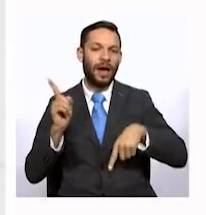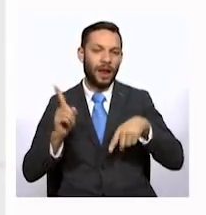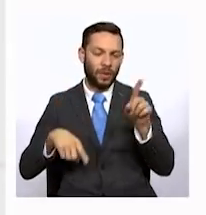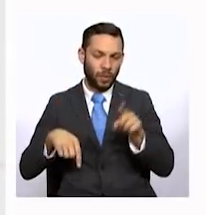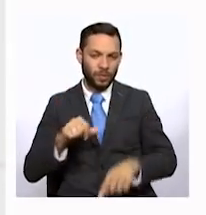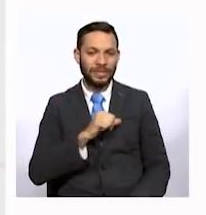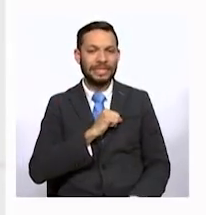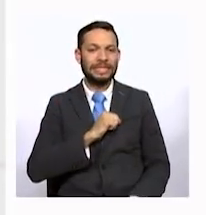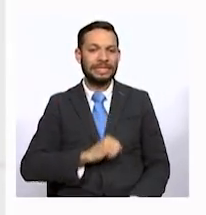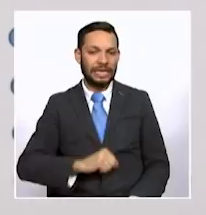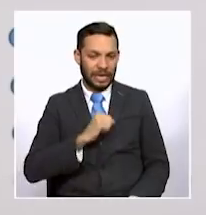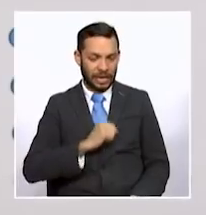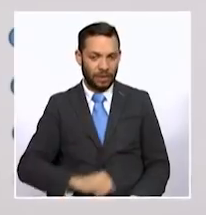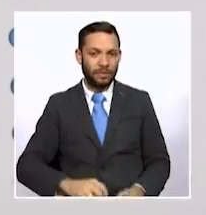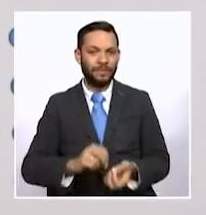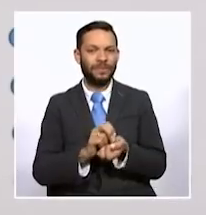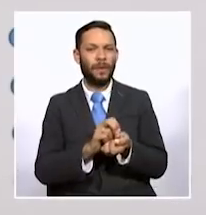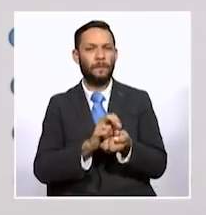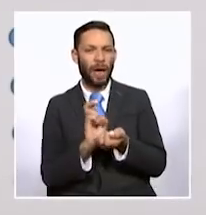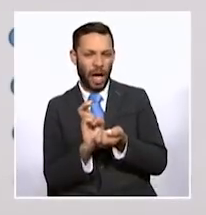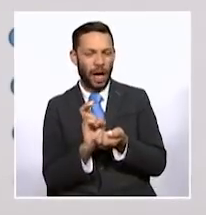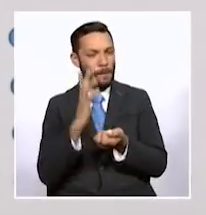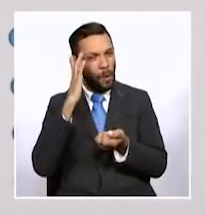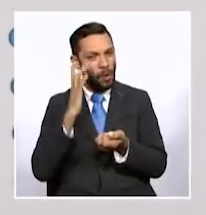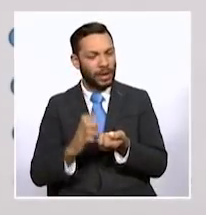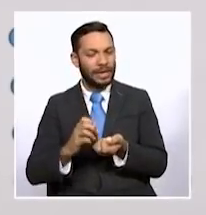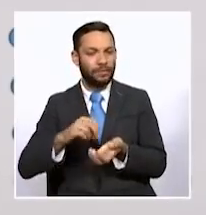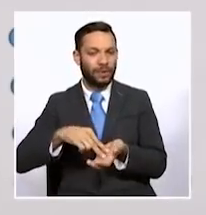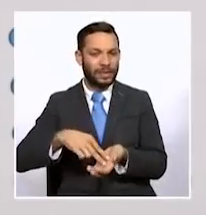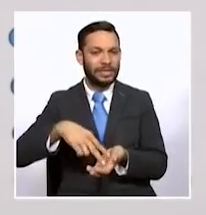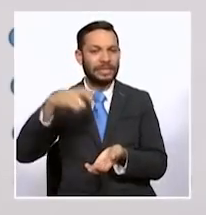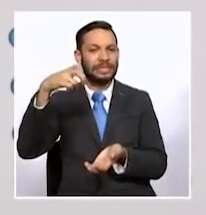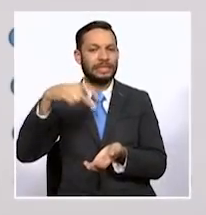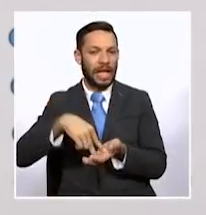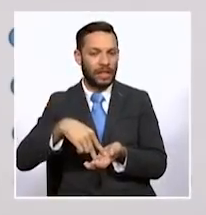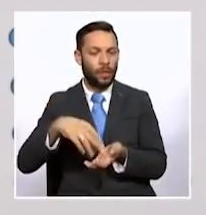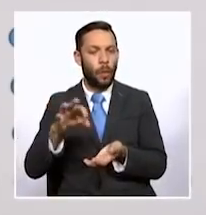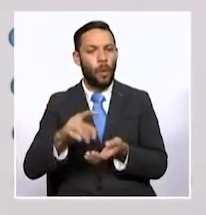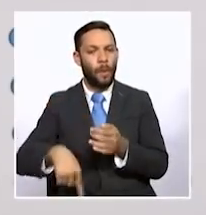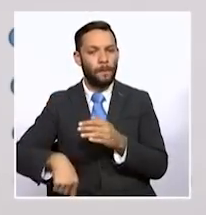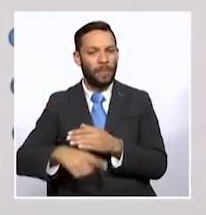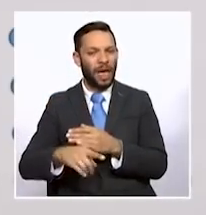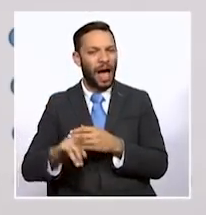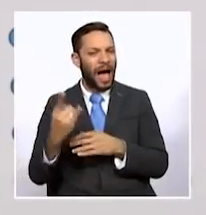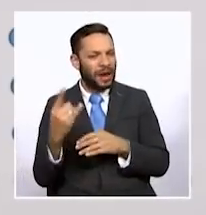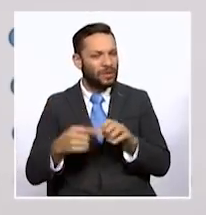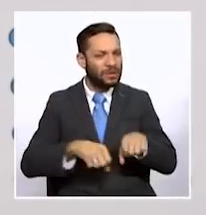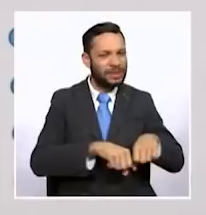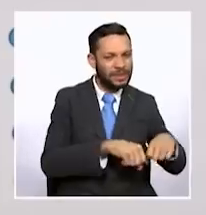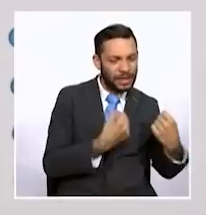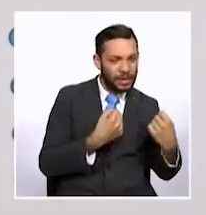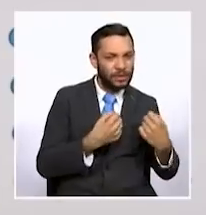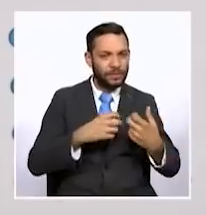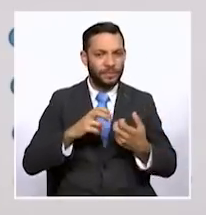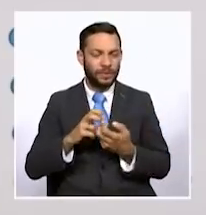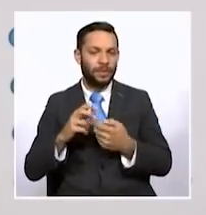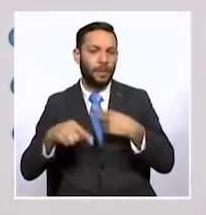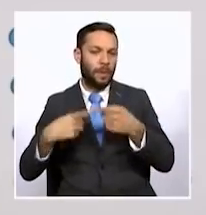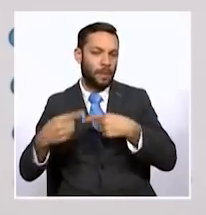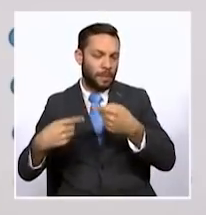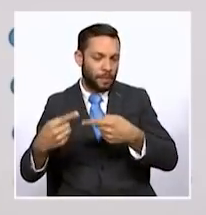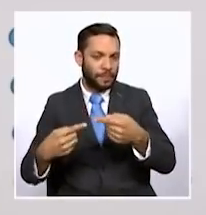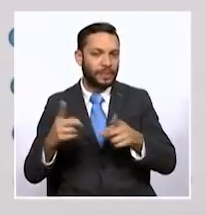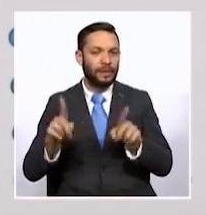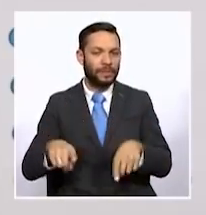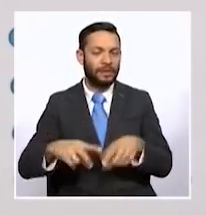deportistas principalmente, fútbol, voleibol, básquetbol, y lesiones meniscales degenerativas. Las lesiones meniscales degenerativas se dan con el paso de los